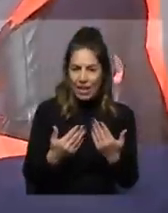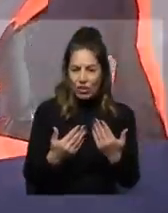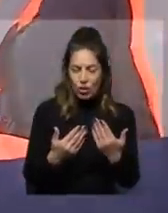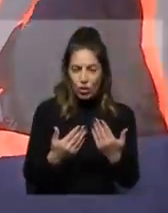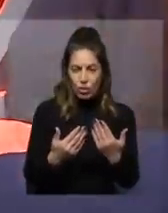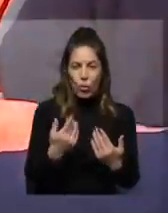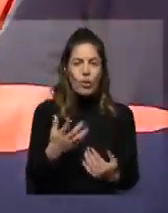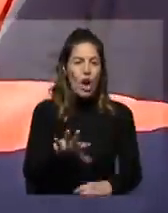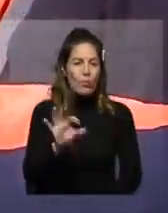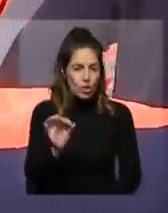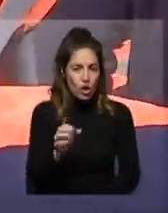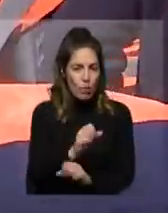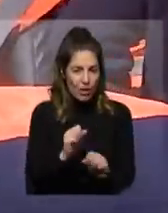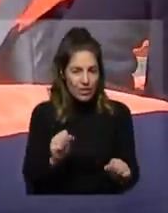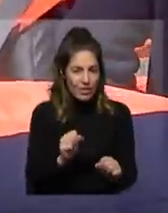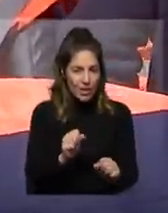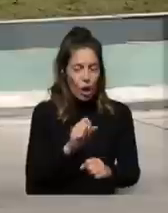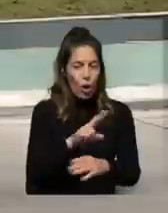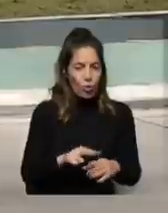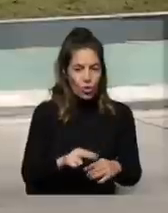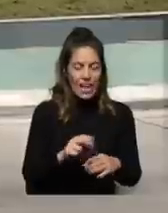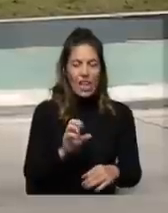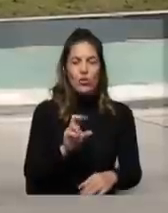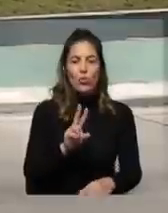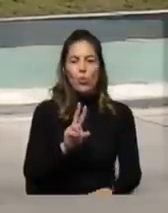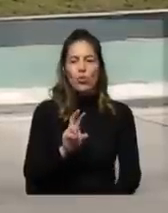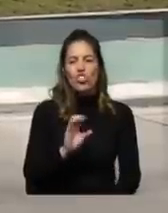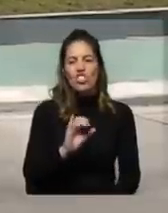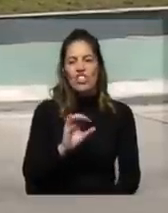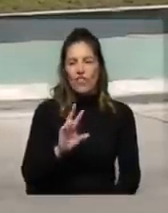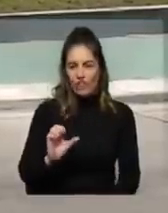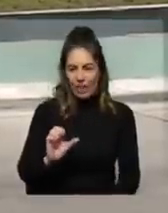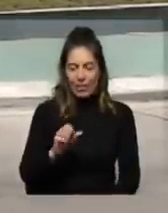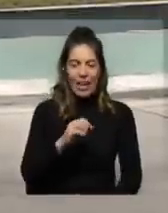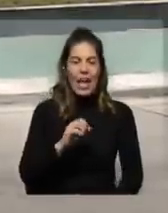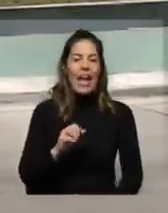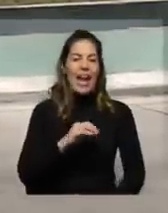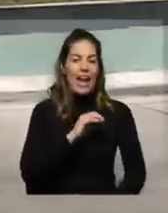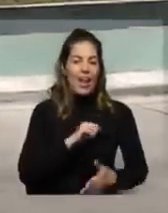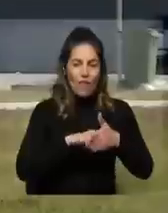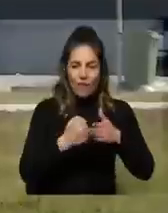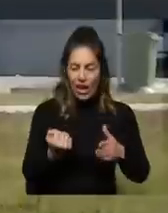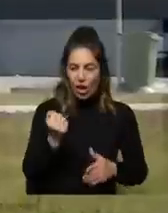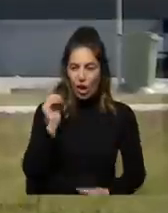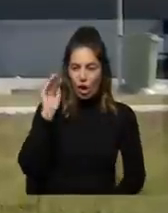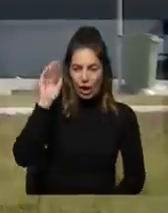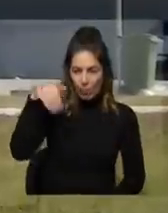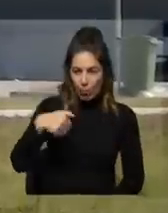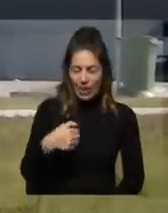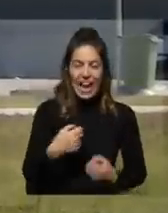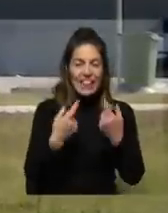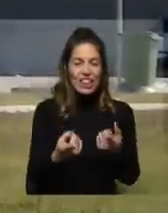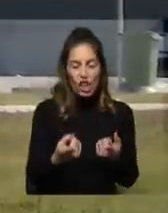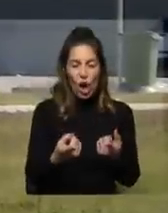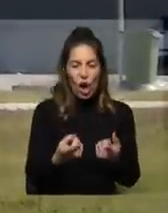de las opciones puede ser usar el subsidio para el fideicomiso de la unidad agroalimentaria metropolitana y le